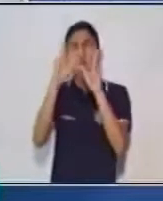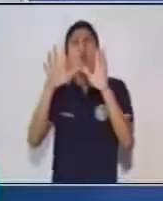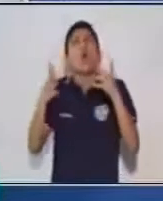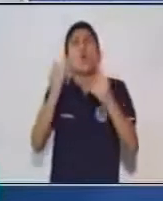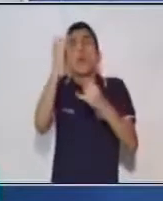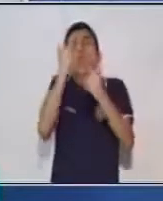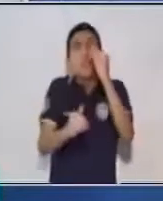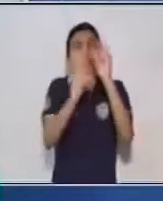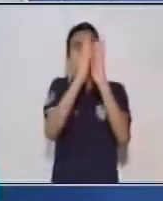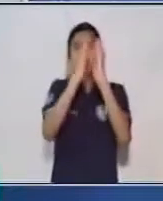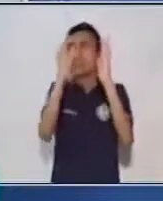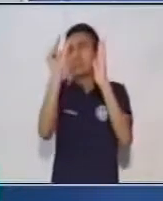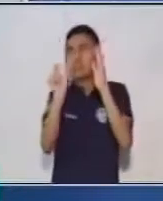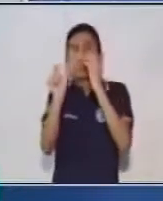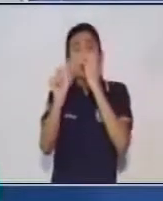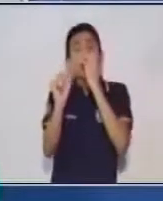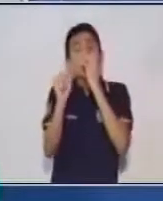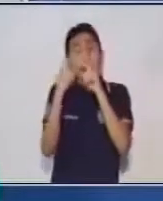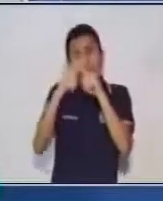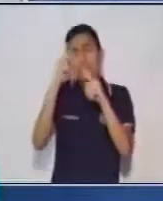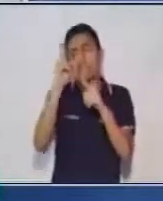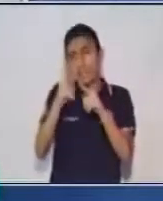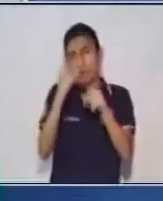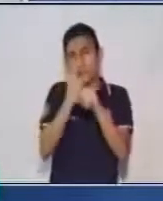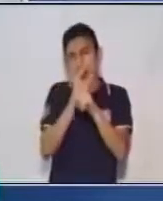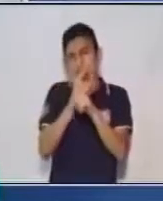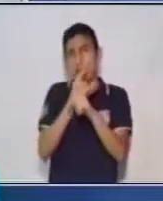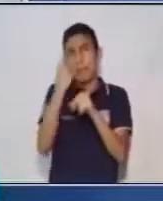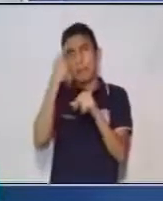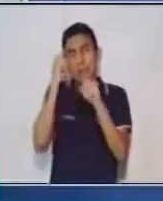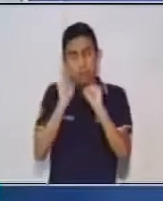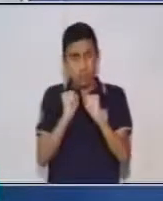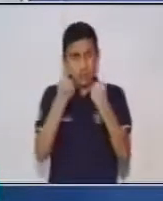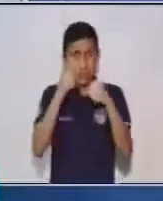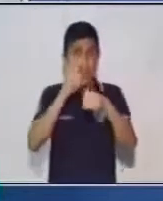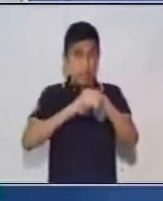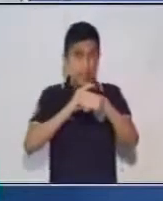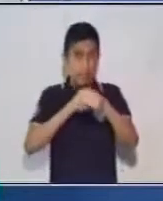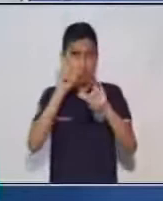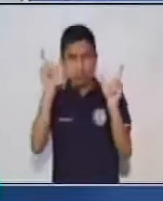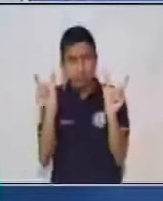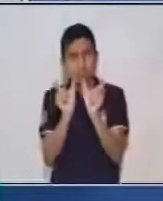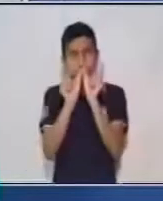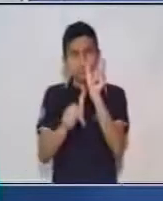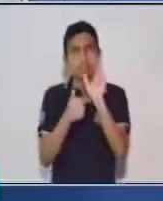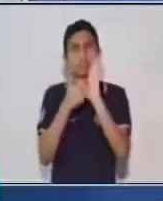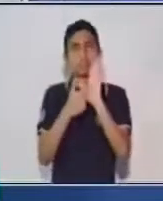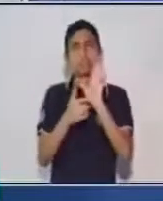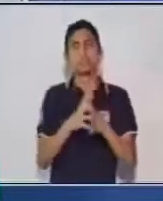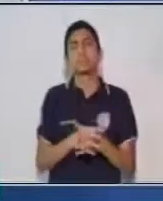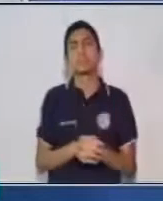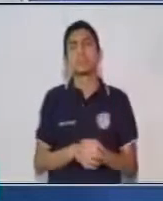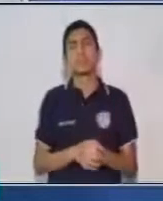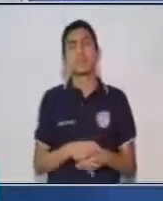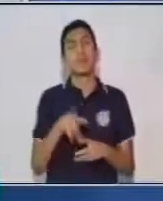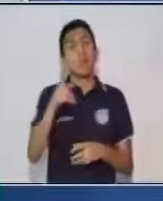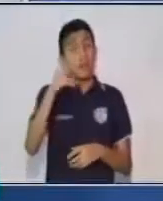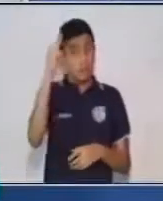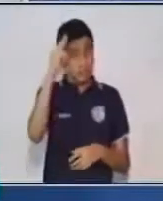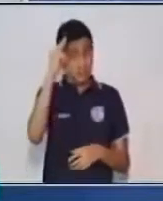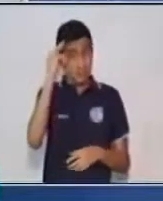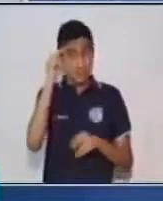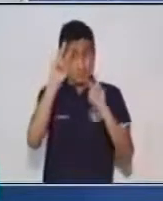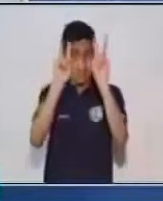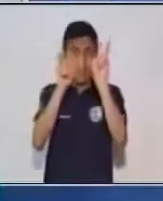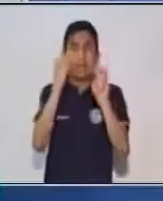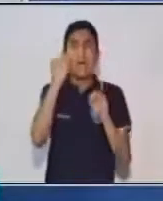terminan, pero van a estar conjugados y nos van a ayudar a hacer estos tiempos compuestos. Entonces tenemos que en el